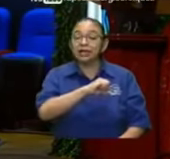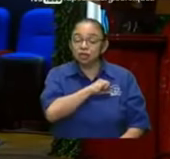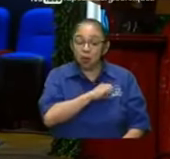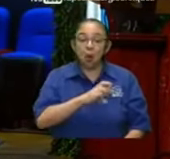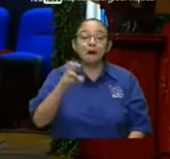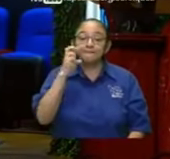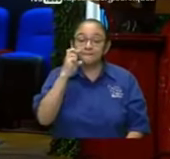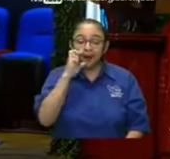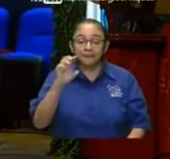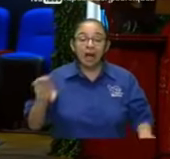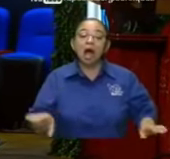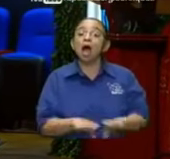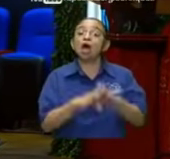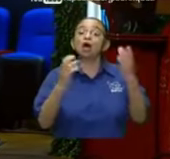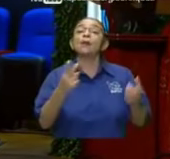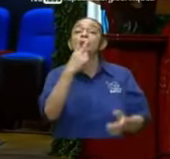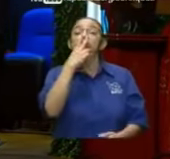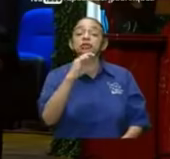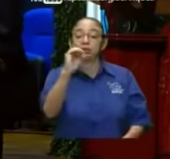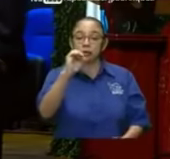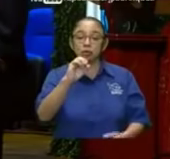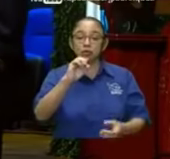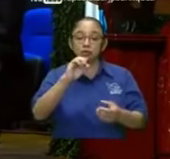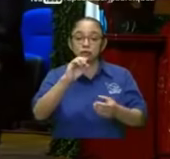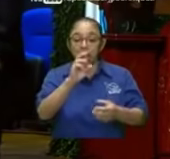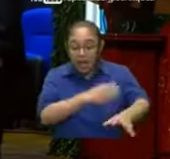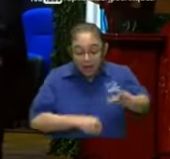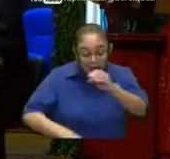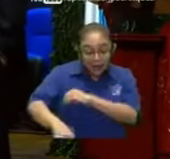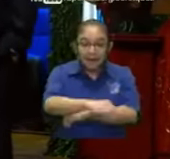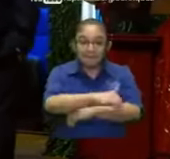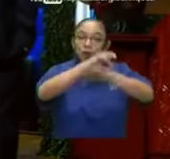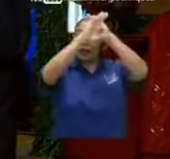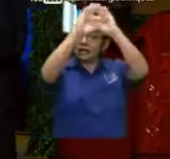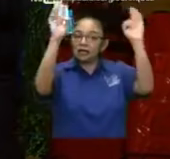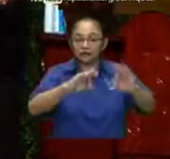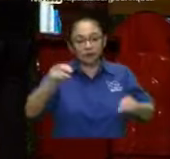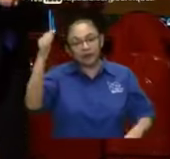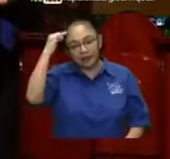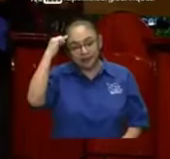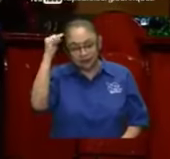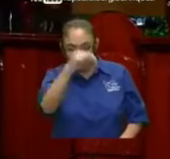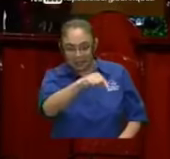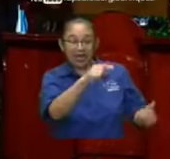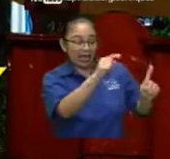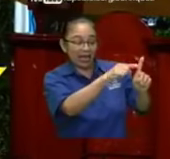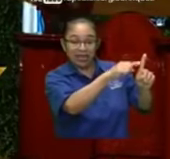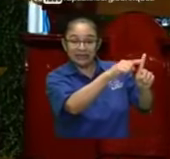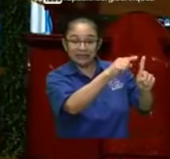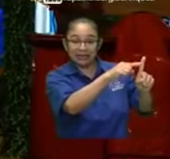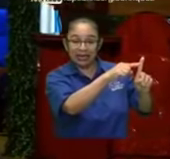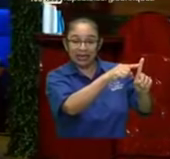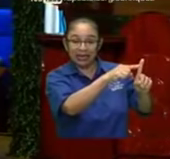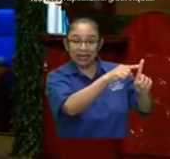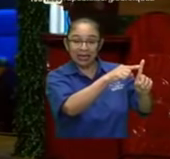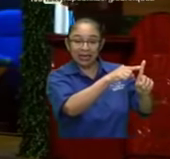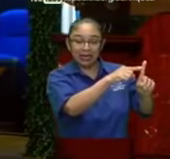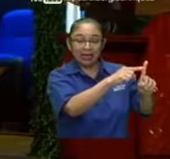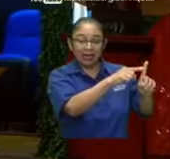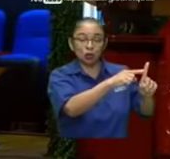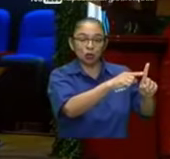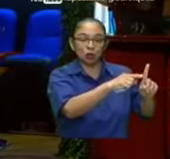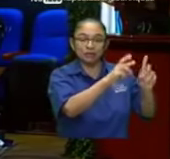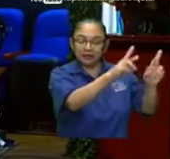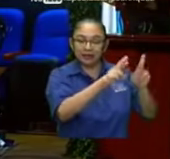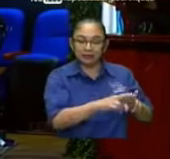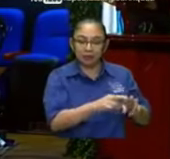hijos. Tiene que haber un cambio en la forma de pensar acerca de la paternidad. Este hombre, el hermano, tenía un problema. ¿Con